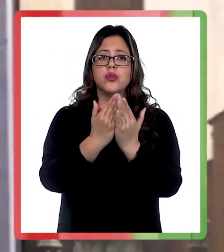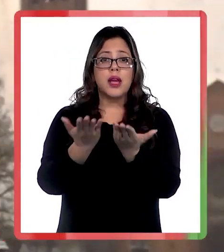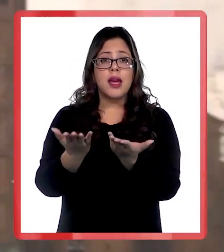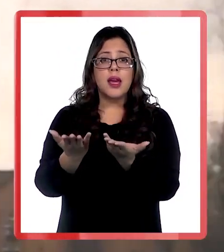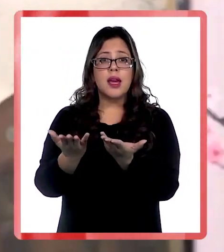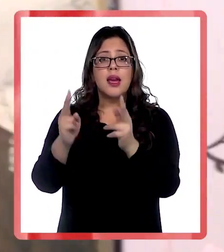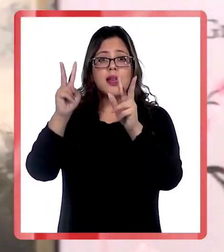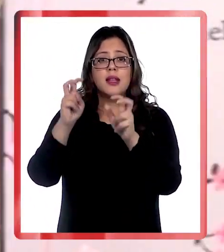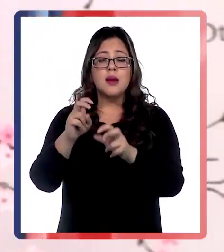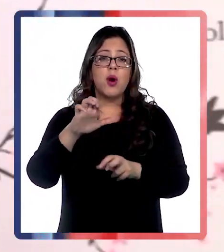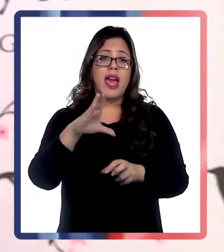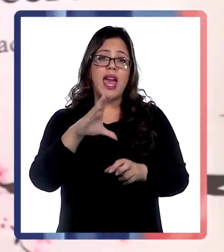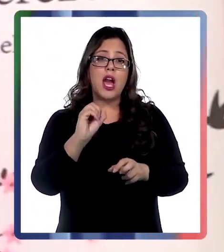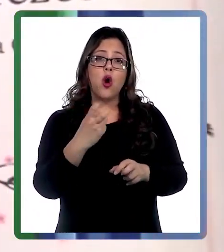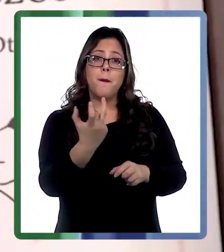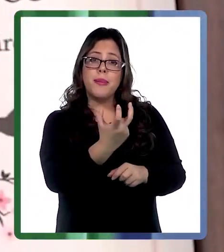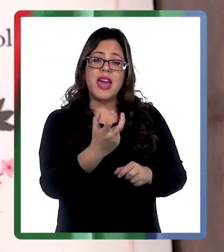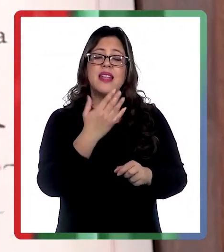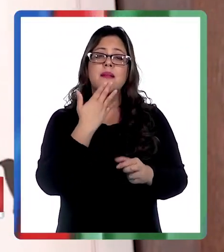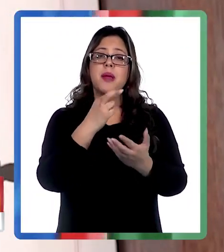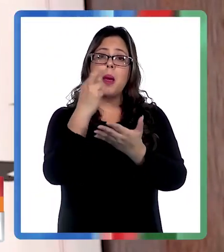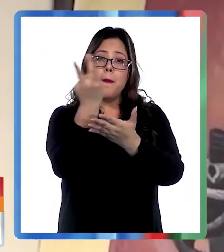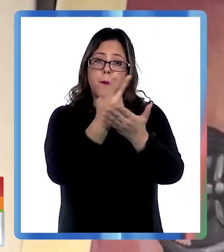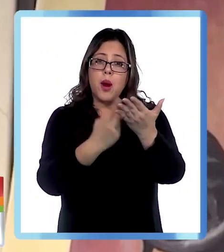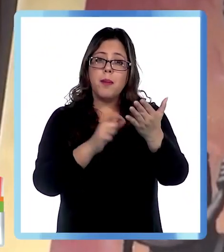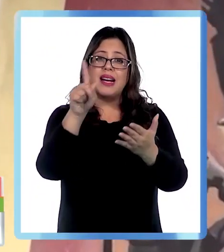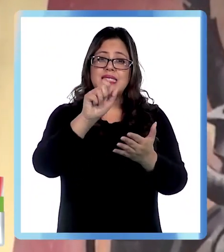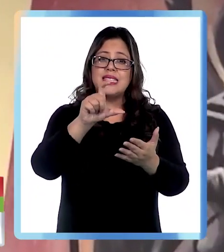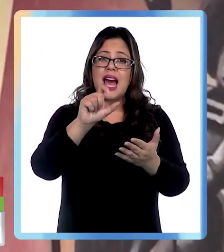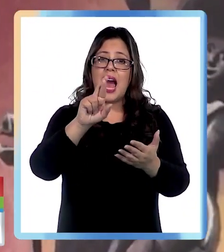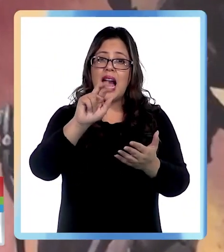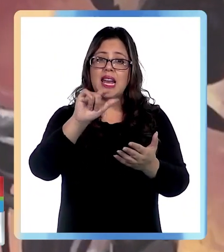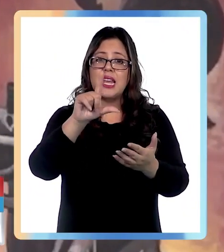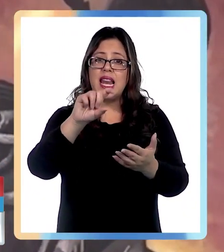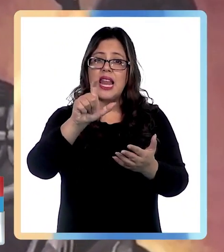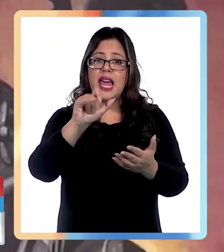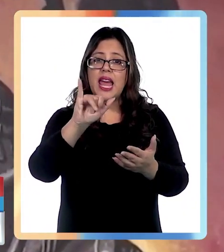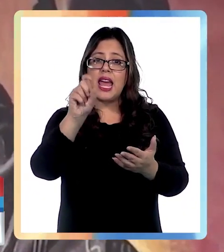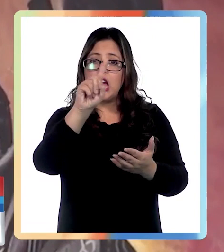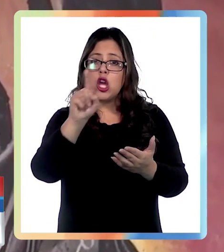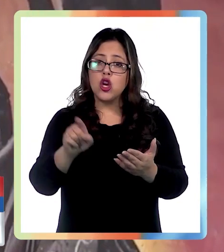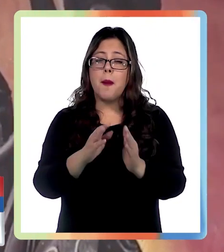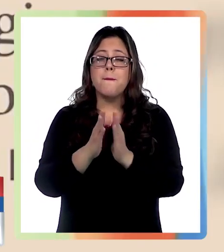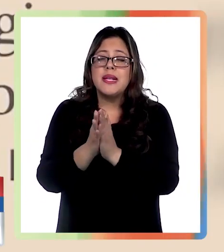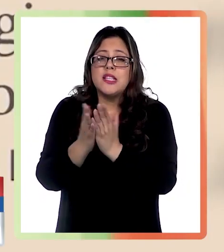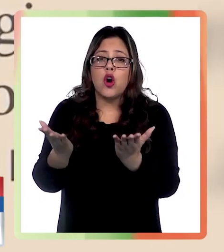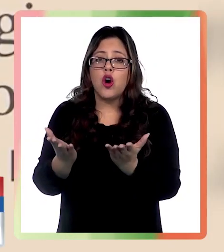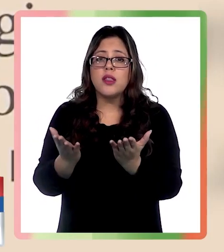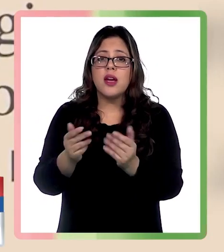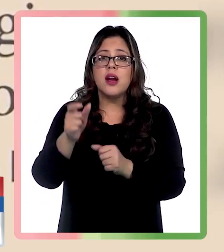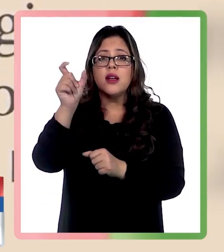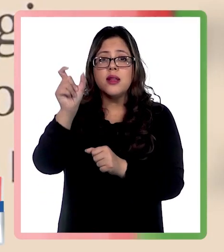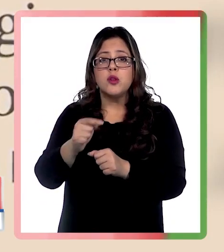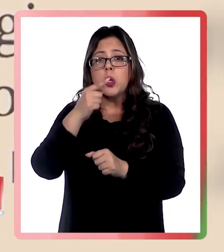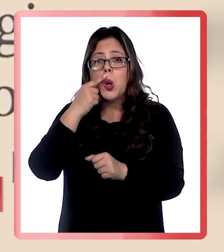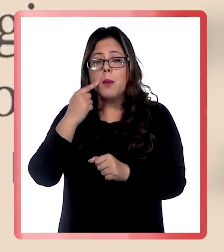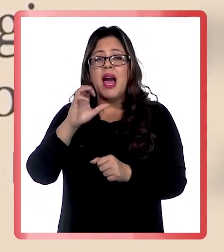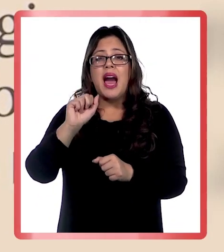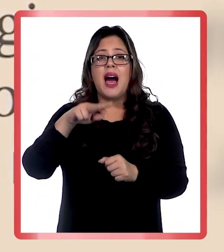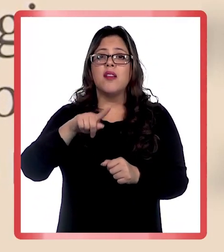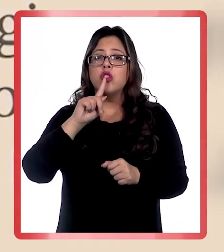ceremonia del lanzamiento de los libros más abajo hay un país El eco de las piedras y poemas de sacrilegios y